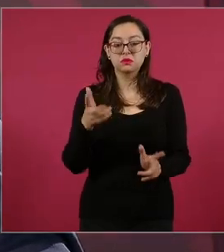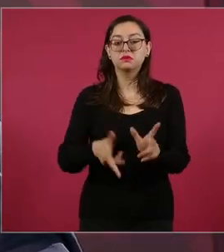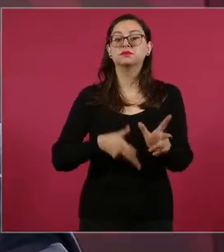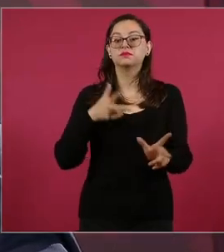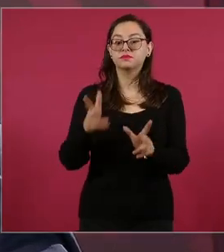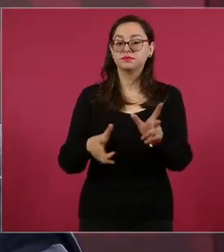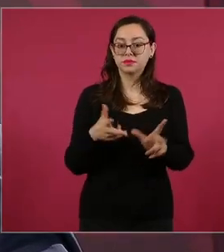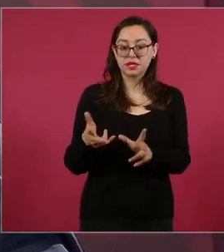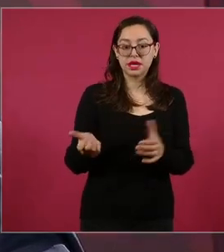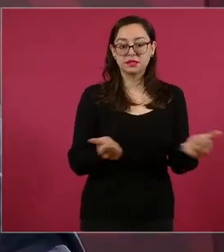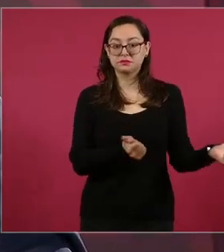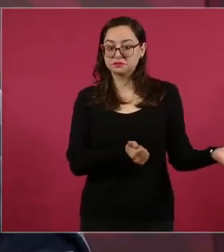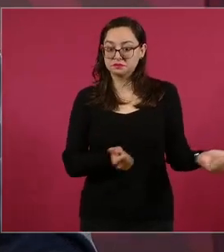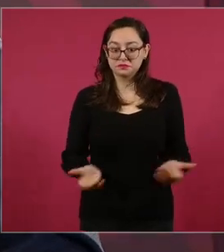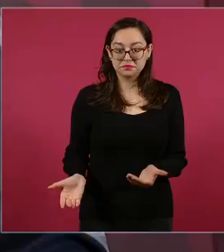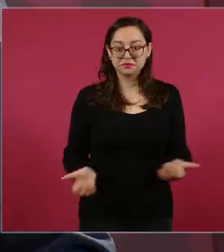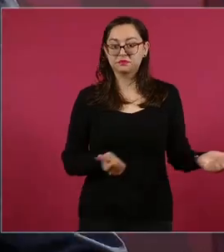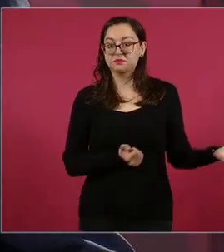están